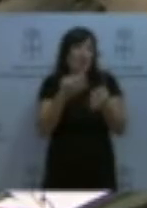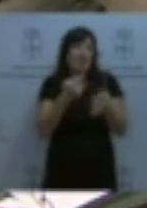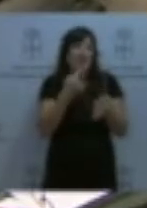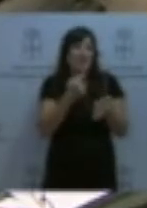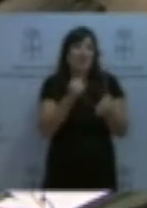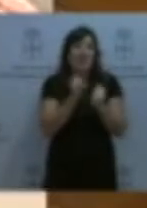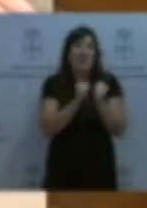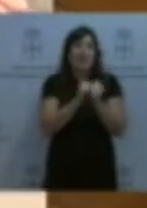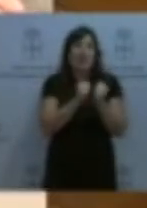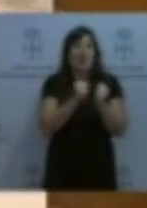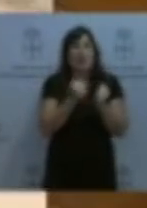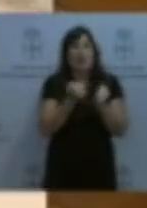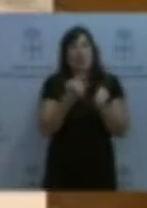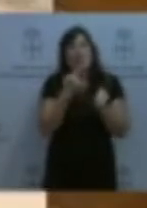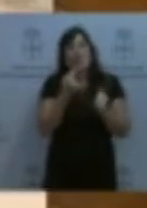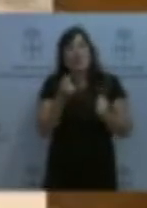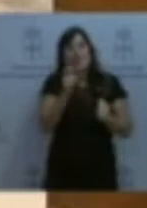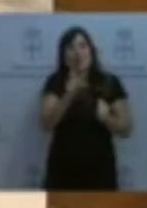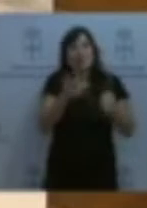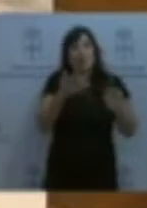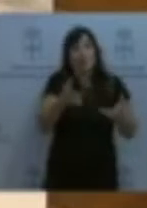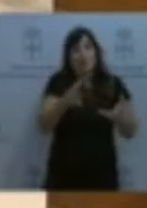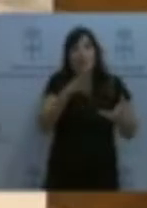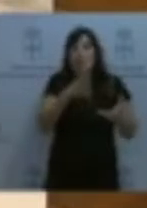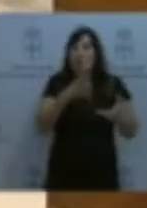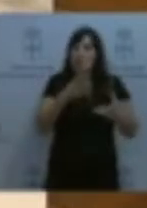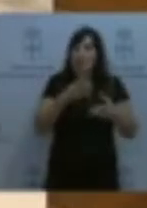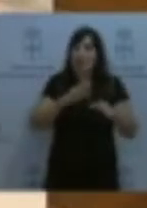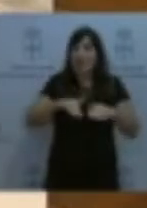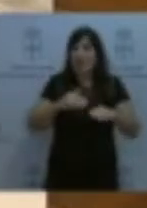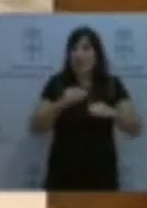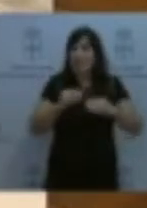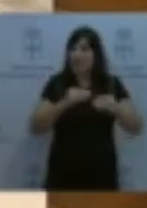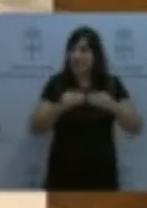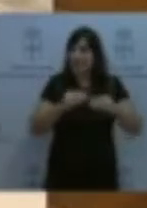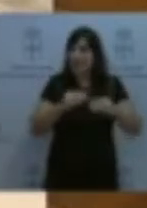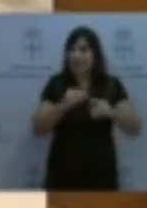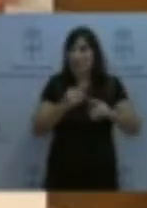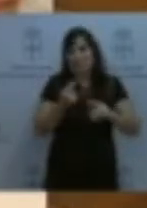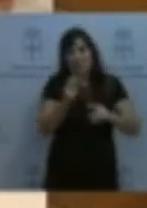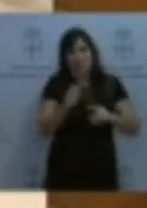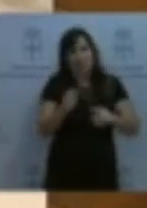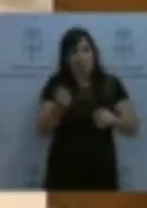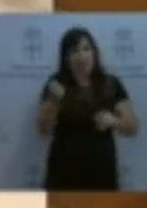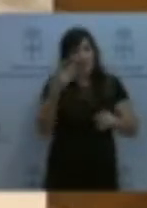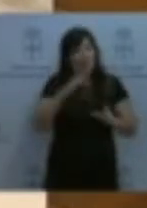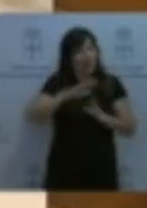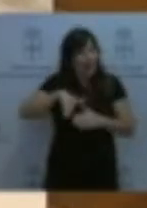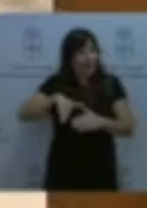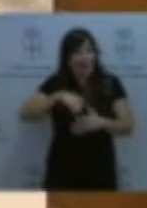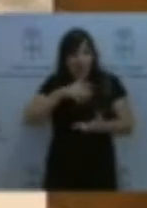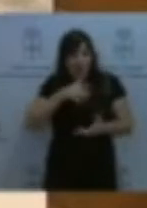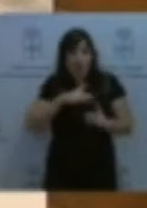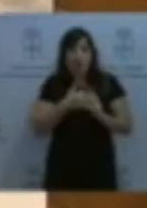la materia prima. Últimamente, el carbón está marcando precios de los más bajos en los horarios nocturnos, mientras que